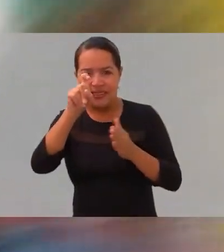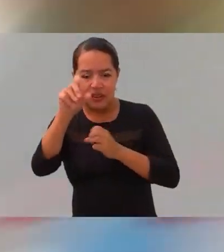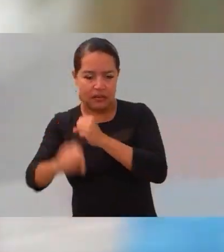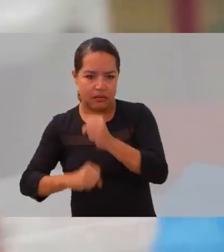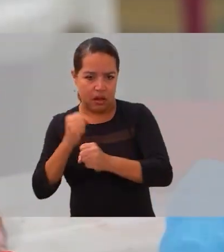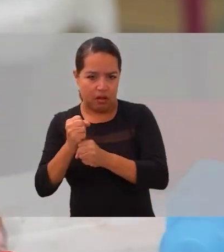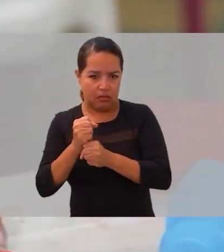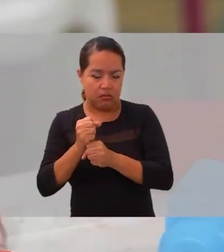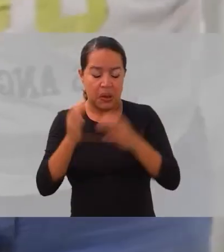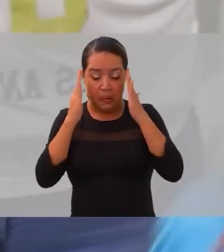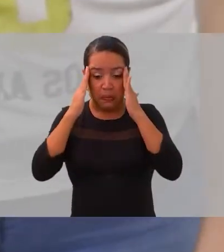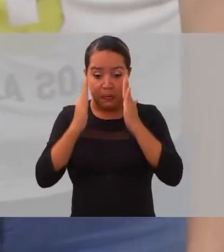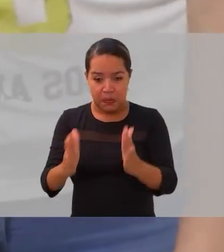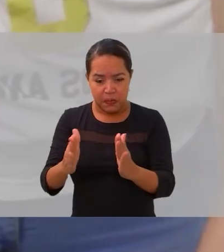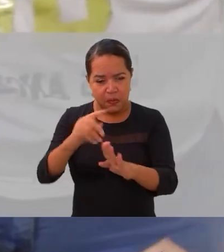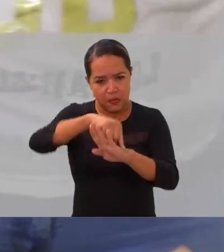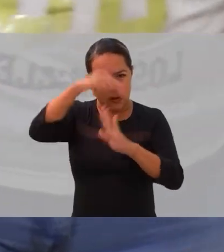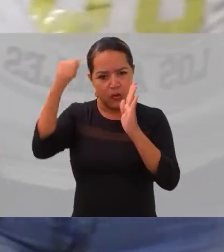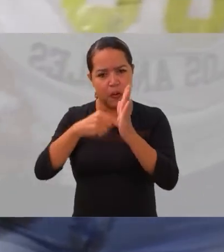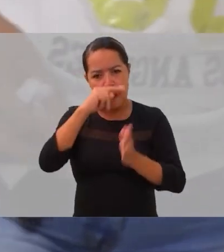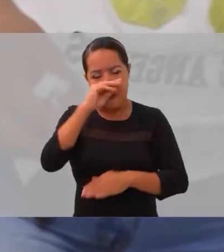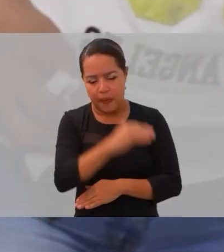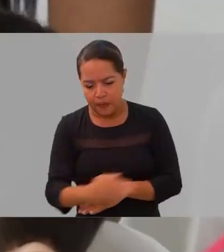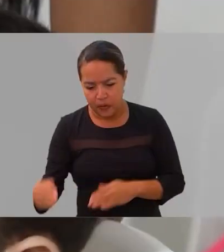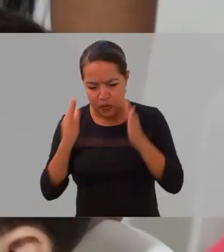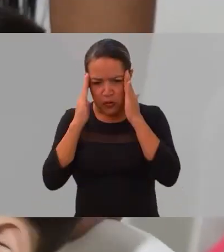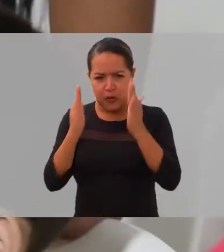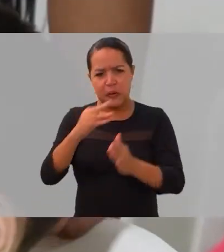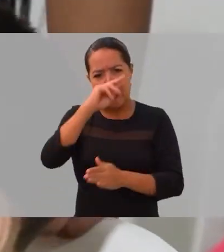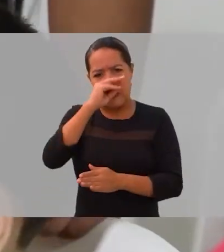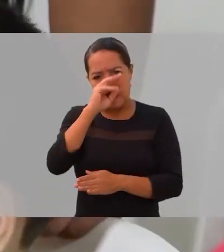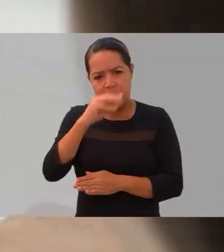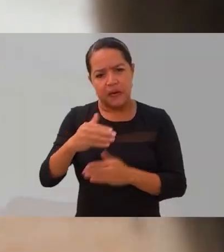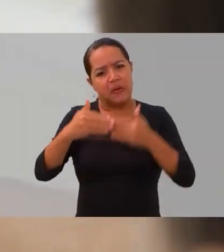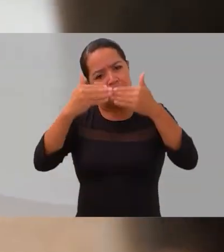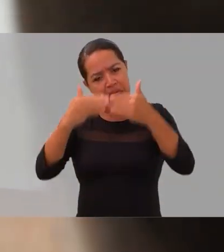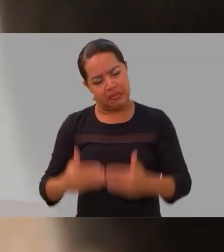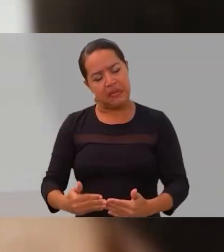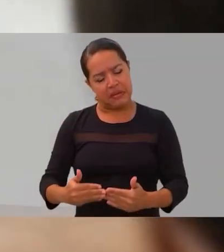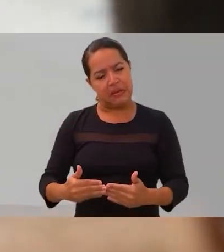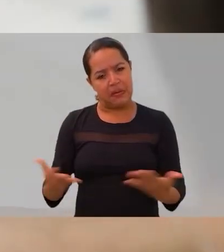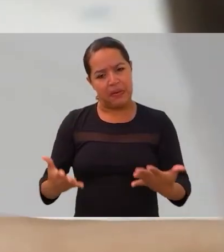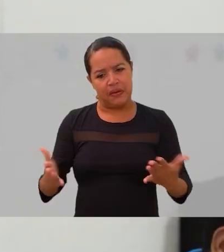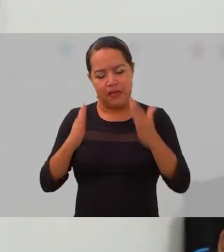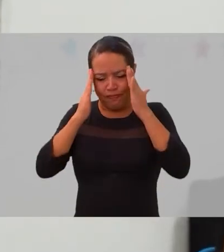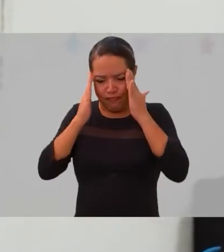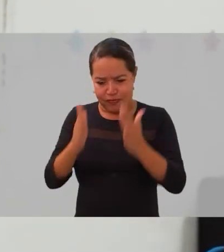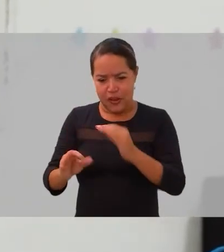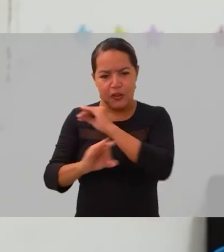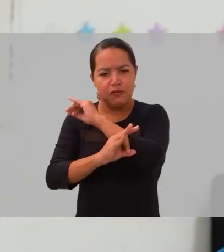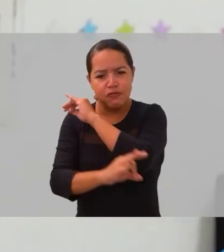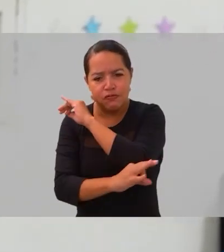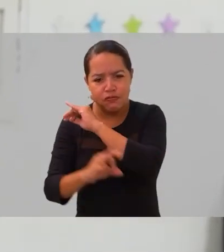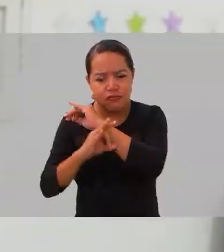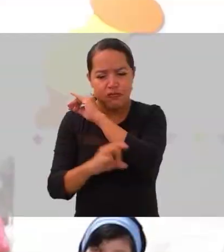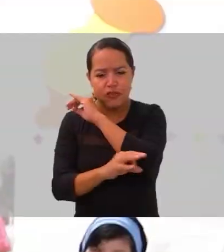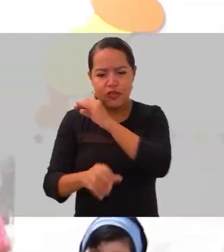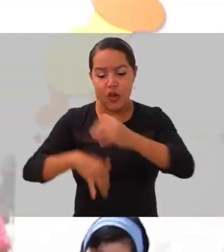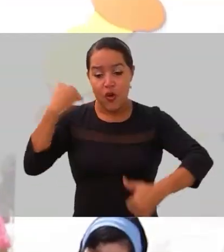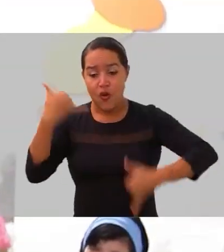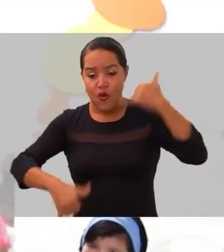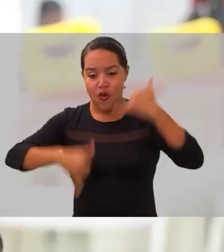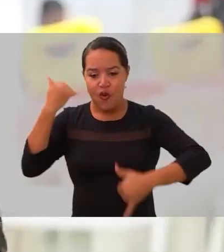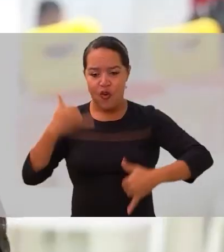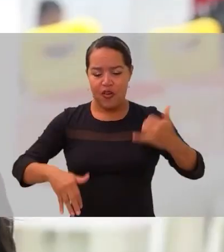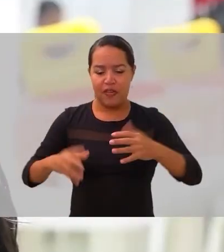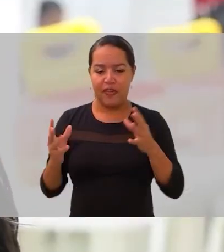A través del programa Atención Integral al Menor, se atienden niños con necesidades especiales, con atención psicosocial y